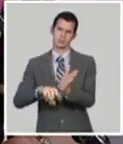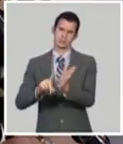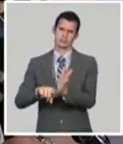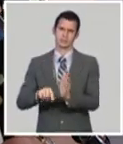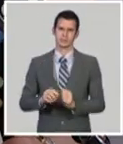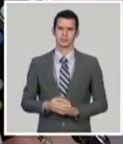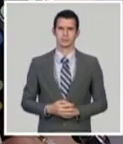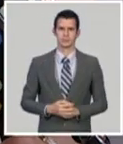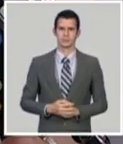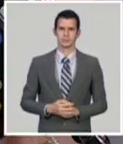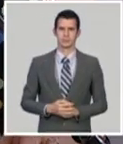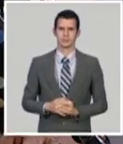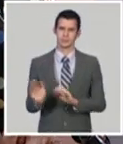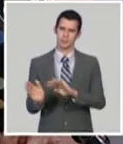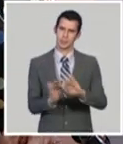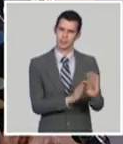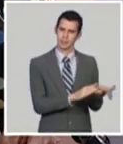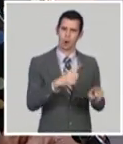medicamentos